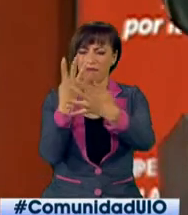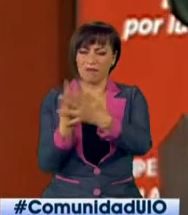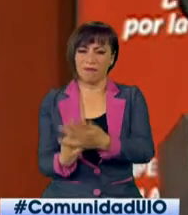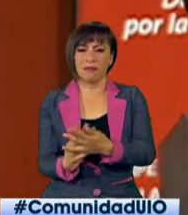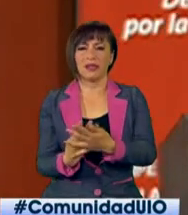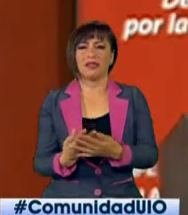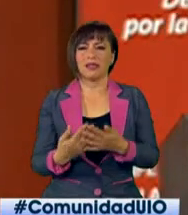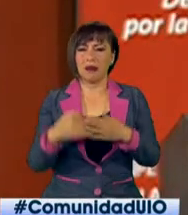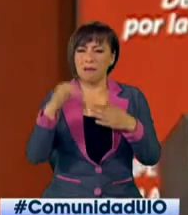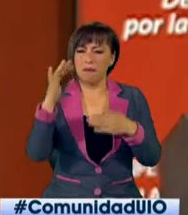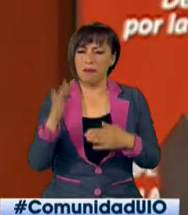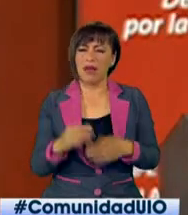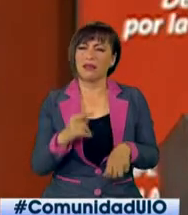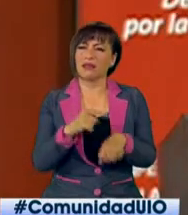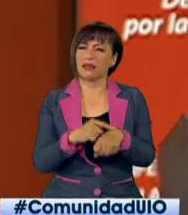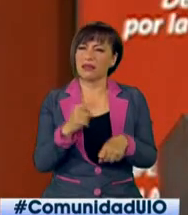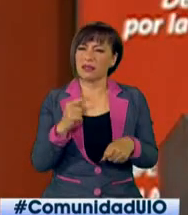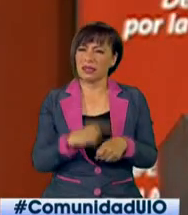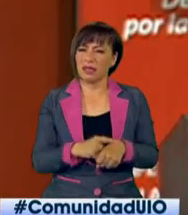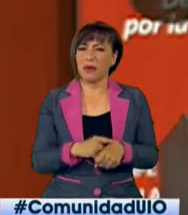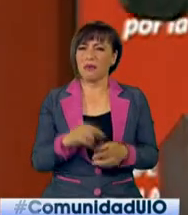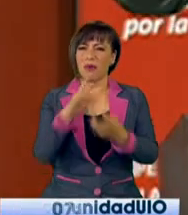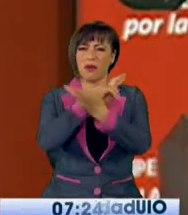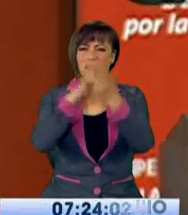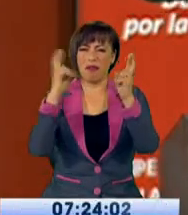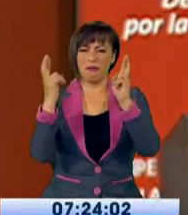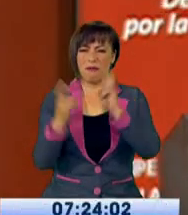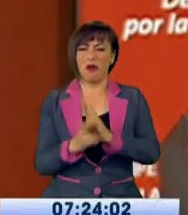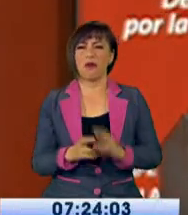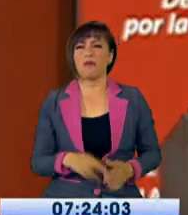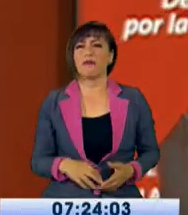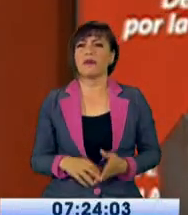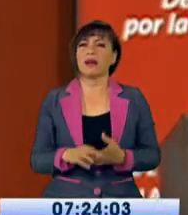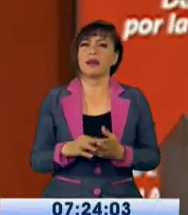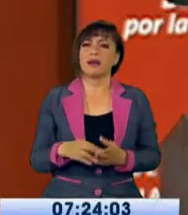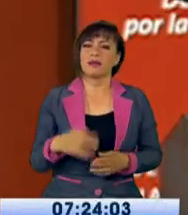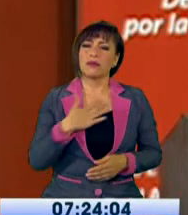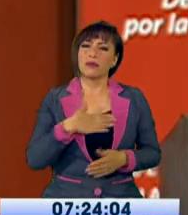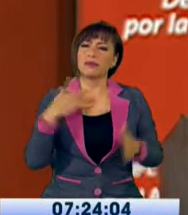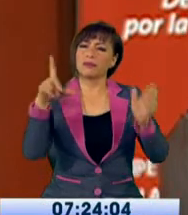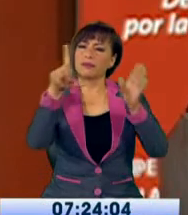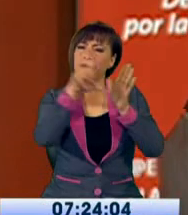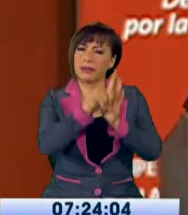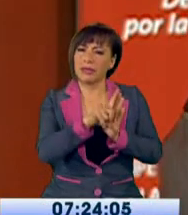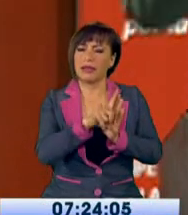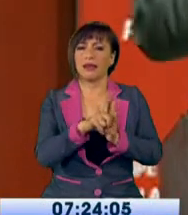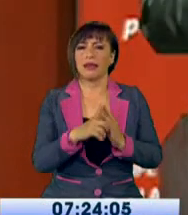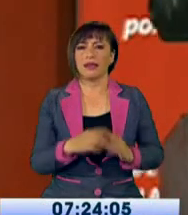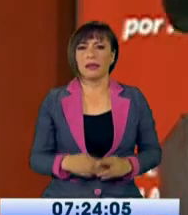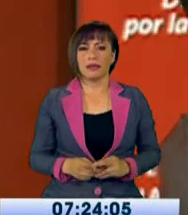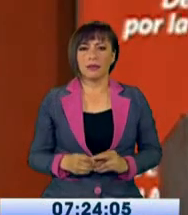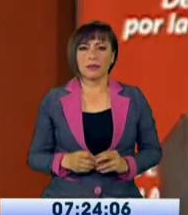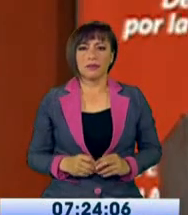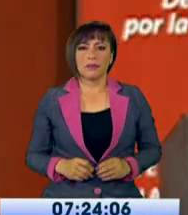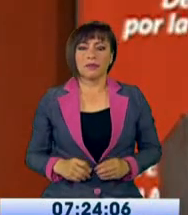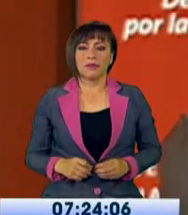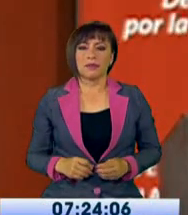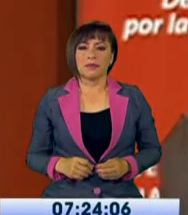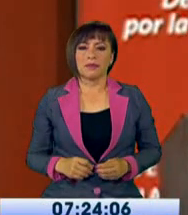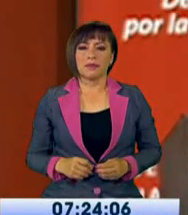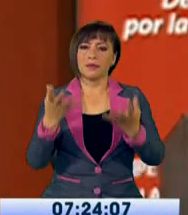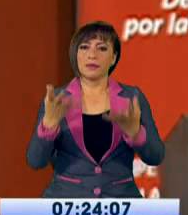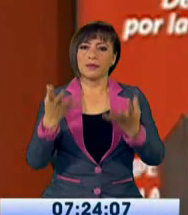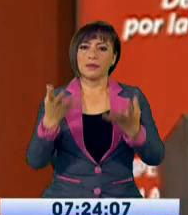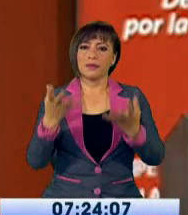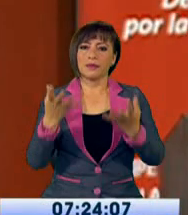microtráfico, reformando el Código Penal. Un malentendido humanismo, criminalizar la pobreza, vamos a llenar